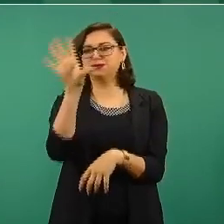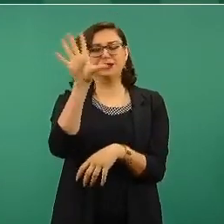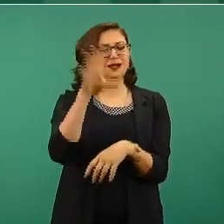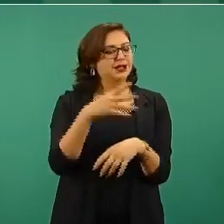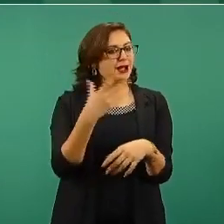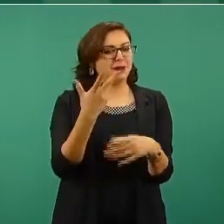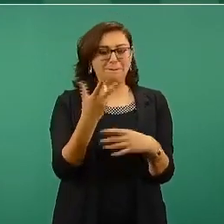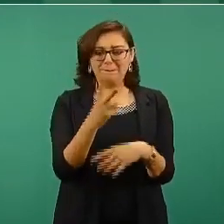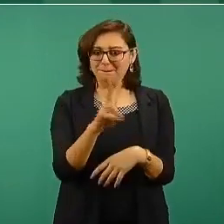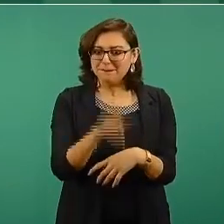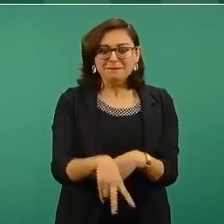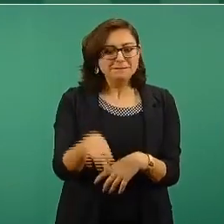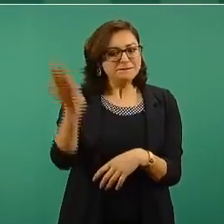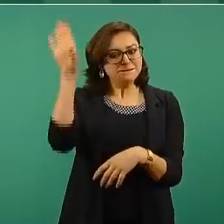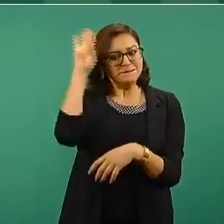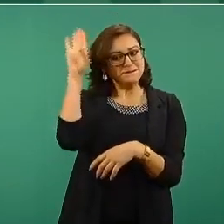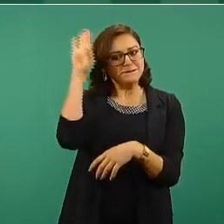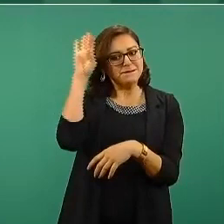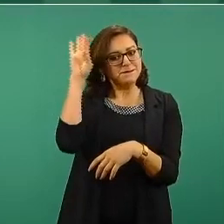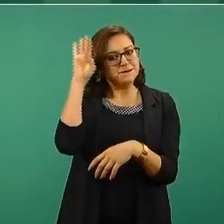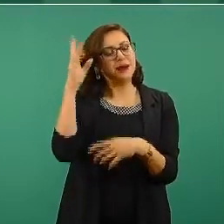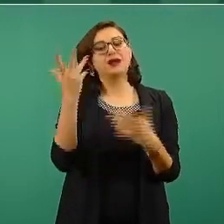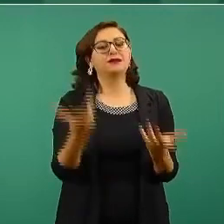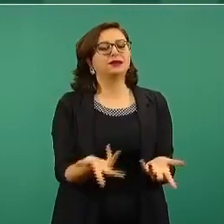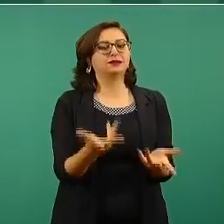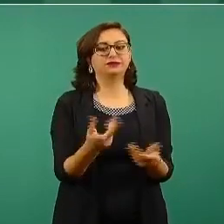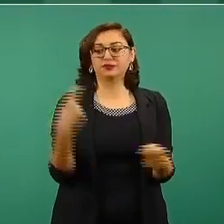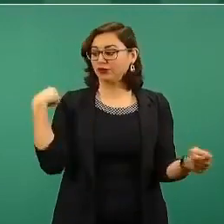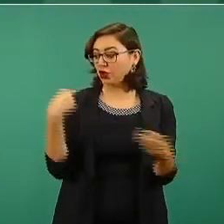al grado de que ya llevamos más